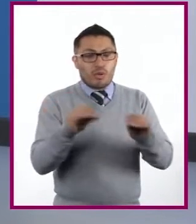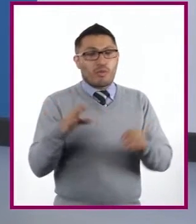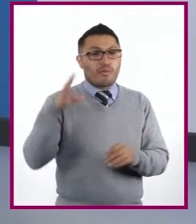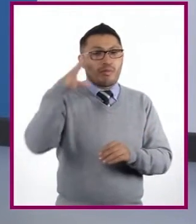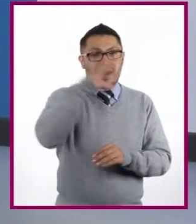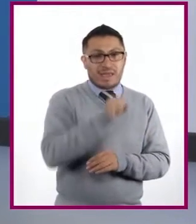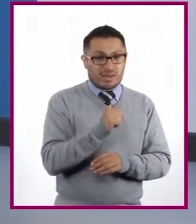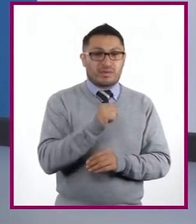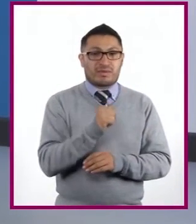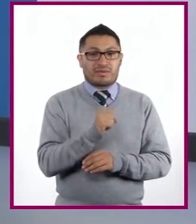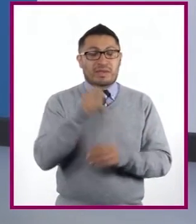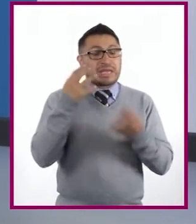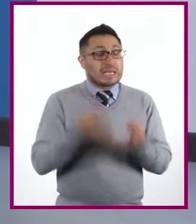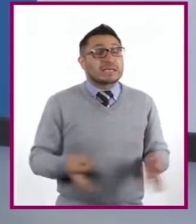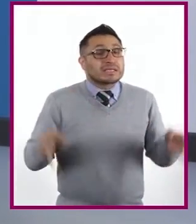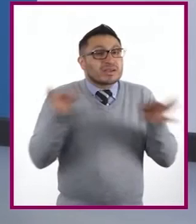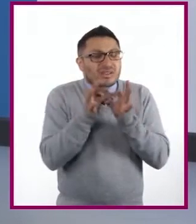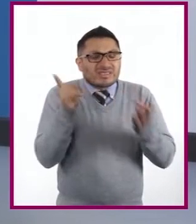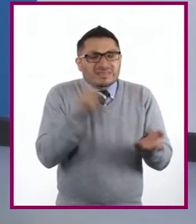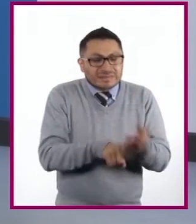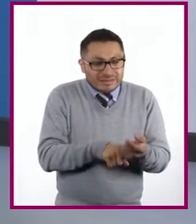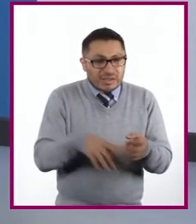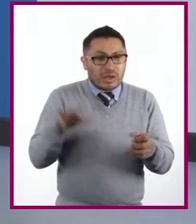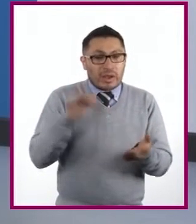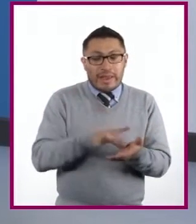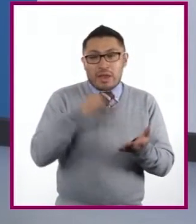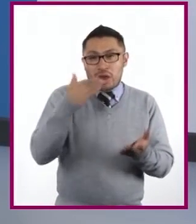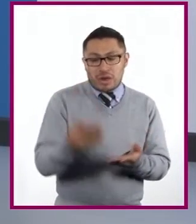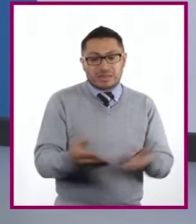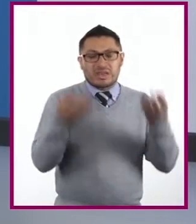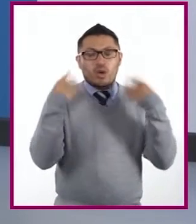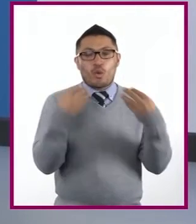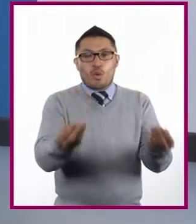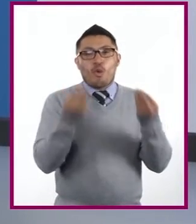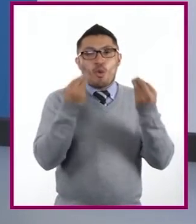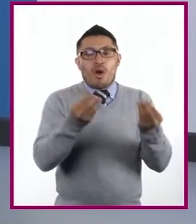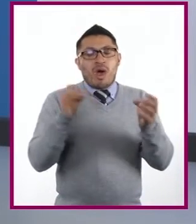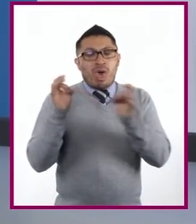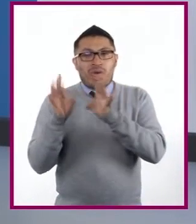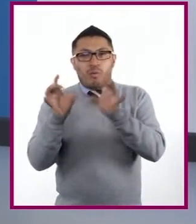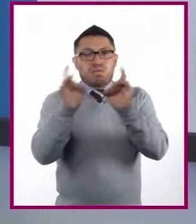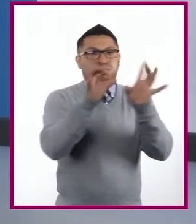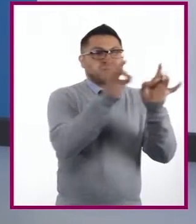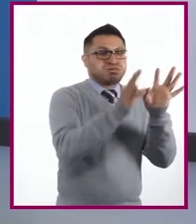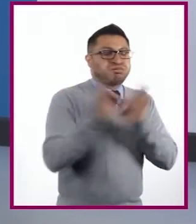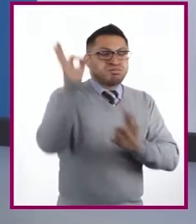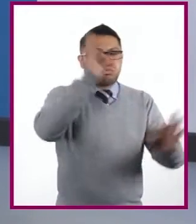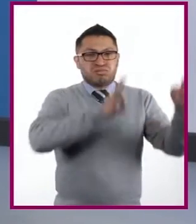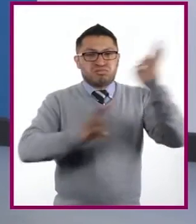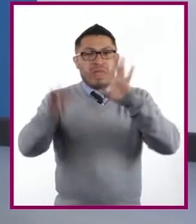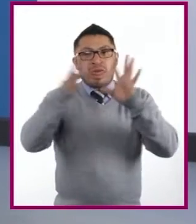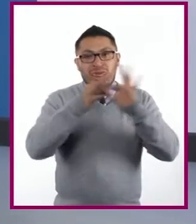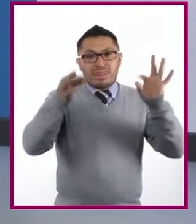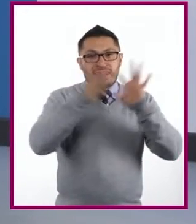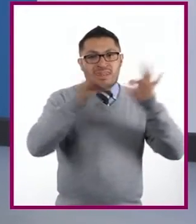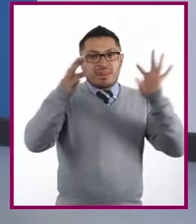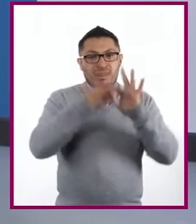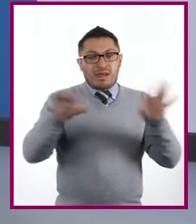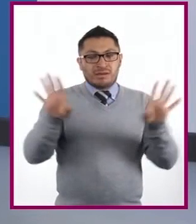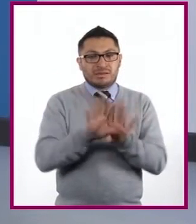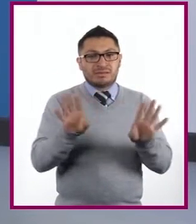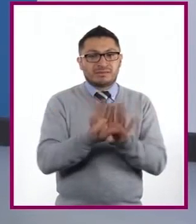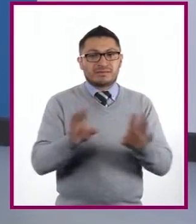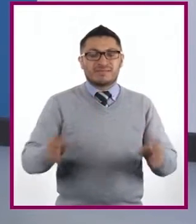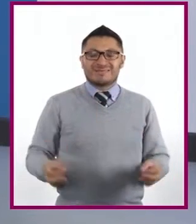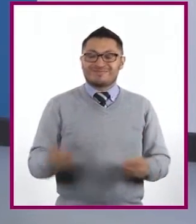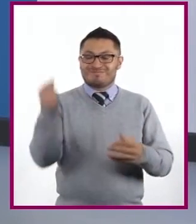calor. Su importancia radica en que gracias a la gran cantidad de fenómenos físicos que describe, ha derivado en